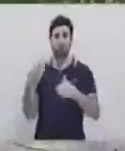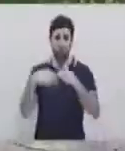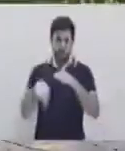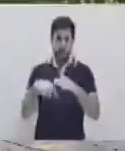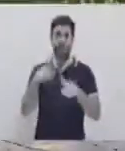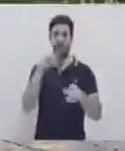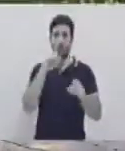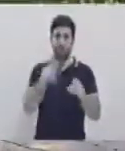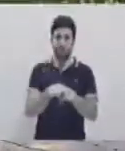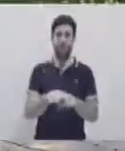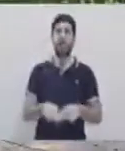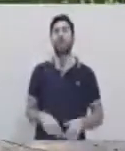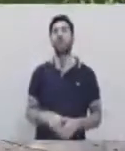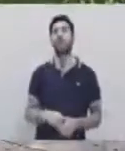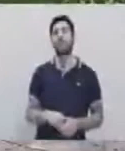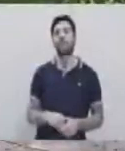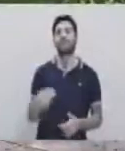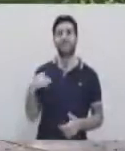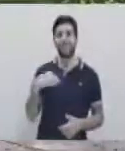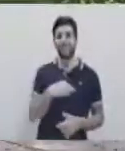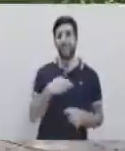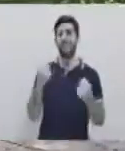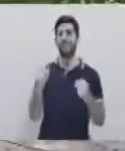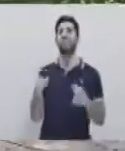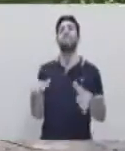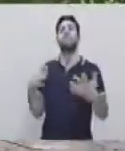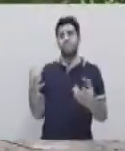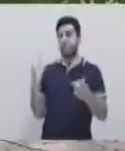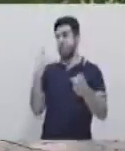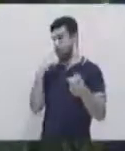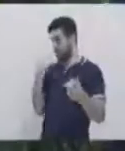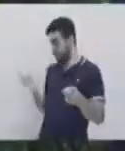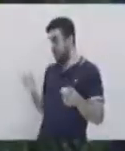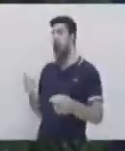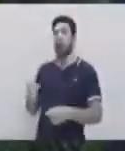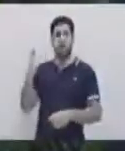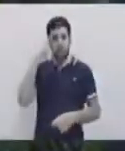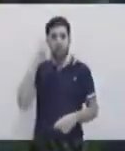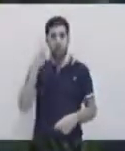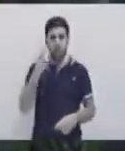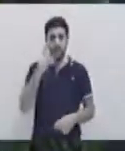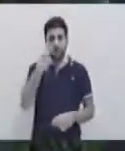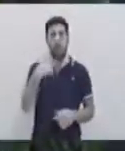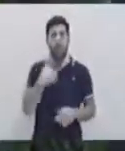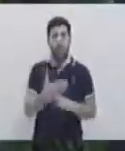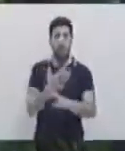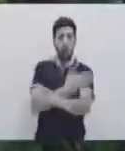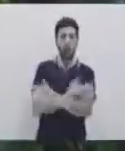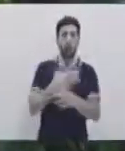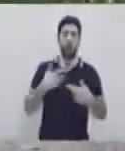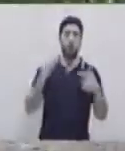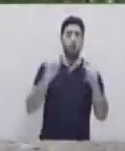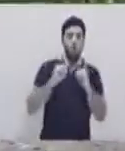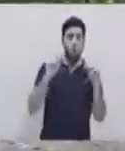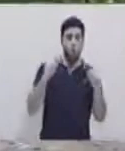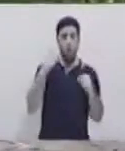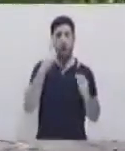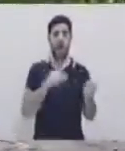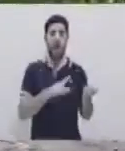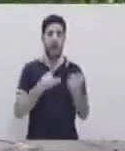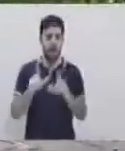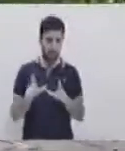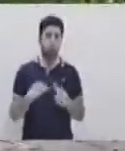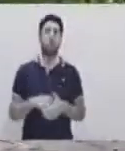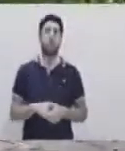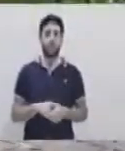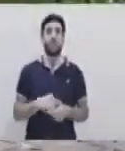segundo y tercero primaria. Vamos a iniciar. Recuerden que siempre hay que calentar para evitar lesiones en la parte principal. Vamos a